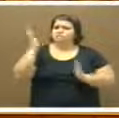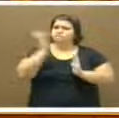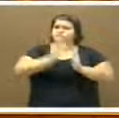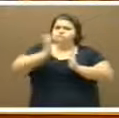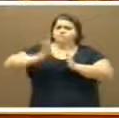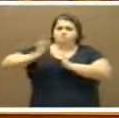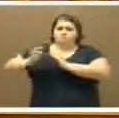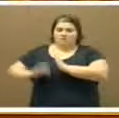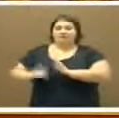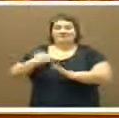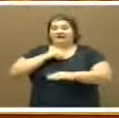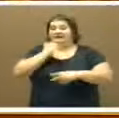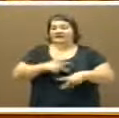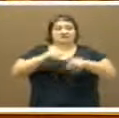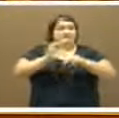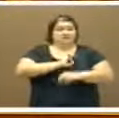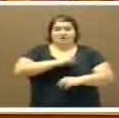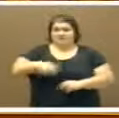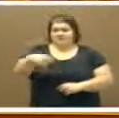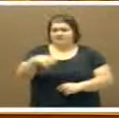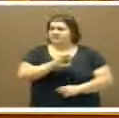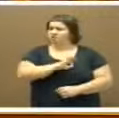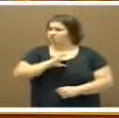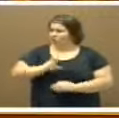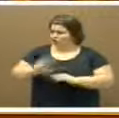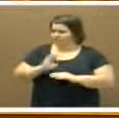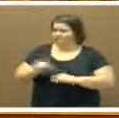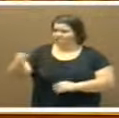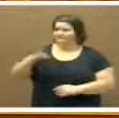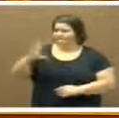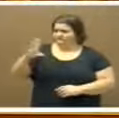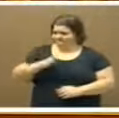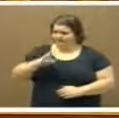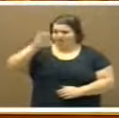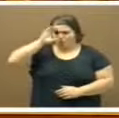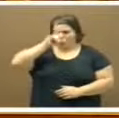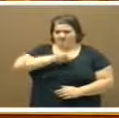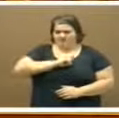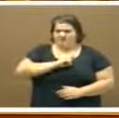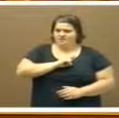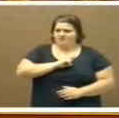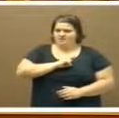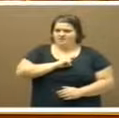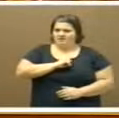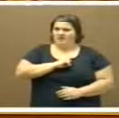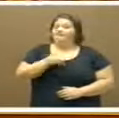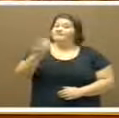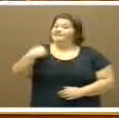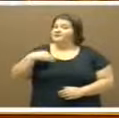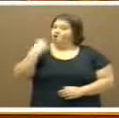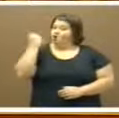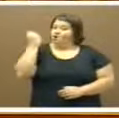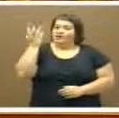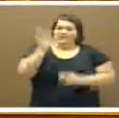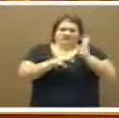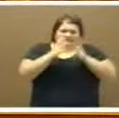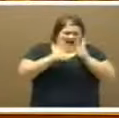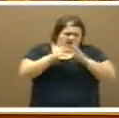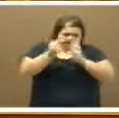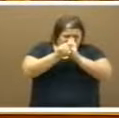Pero estoy terminando, señora presidenta. Señor consejero, hágame caso, por favor, y ponga a un lado ya esos números y su